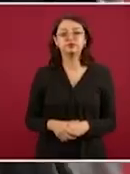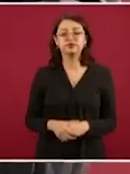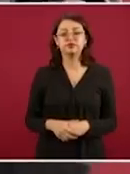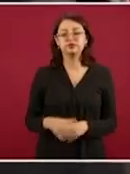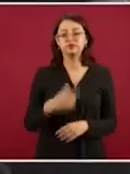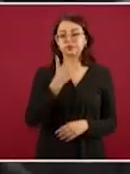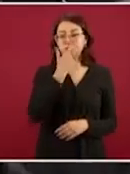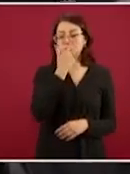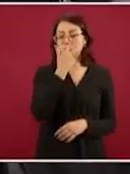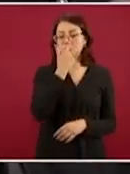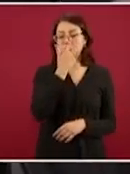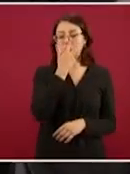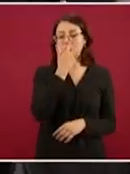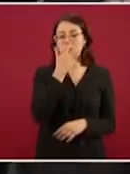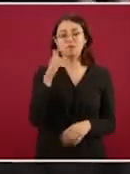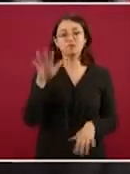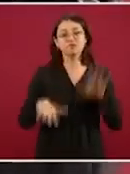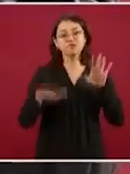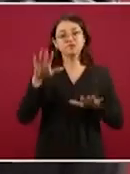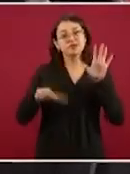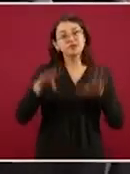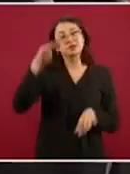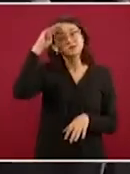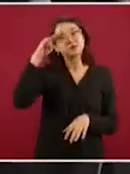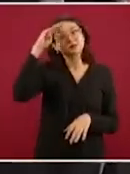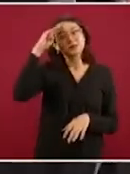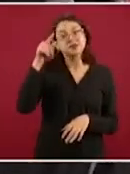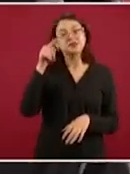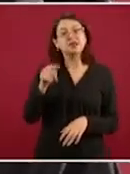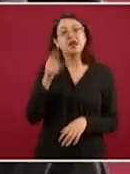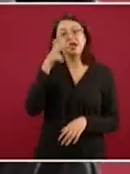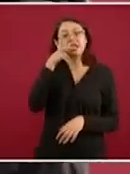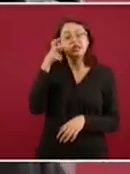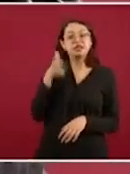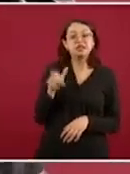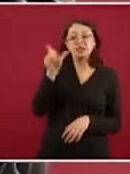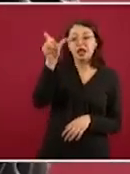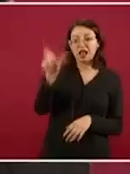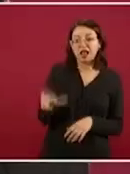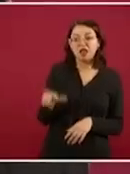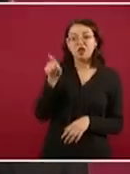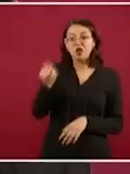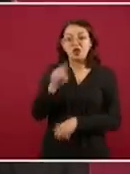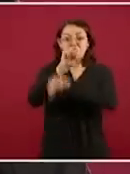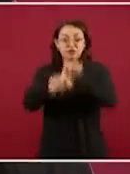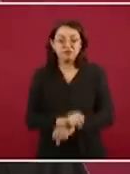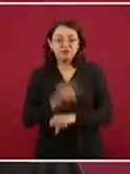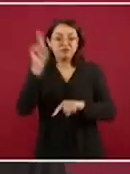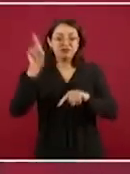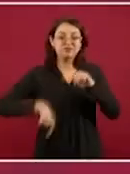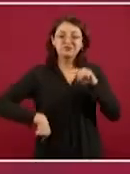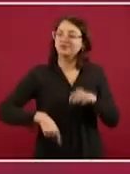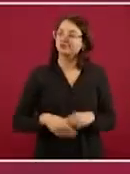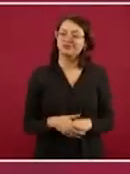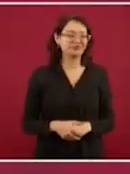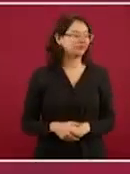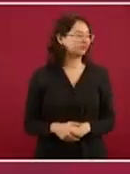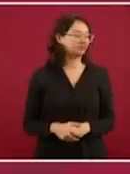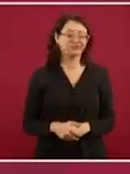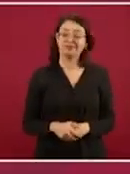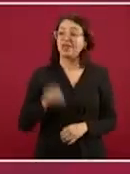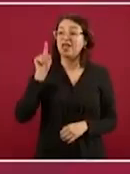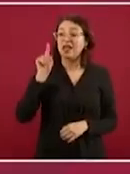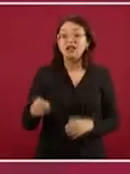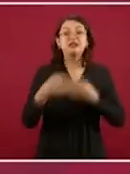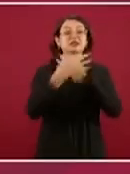porque se piensa que el cura Hidalgo abolió la esclavitud, proclamó la